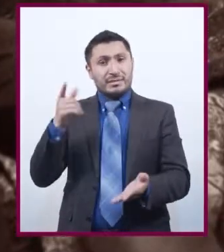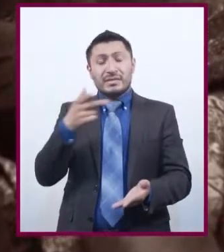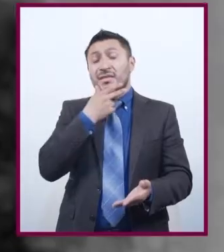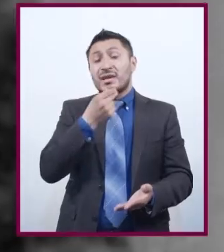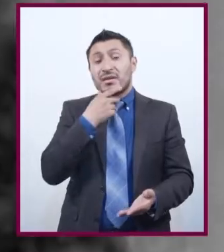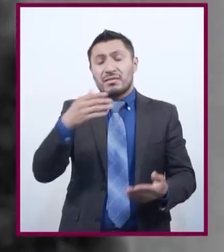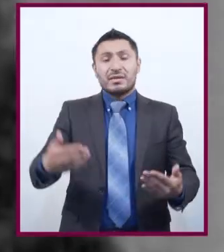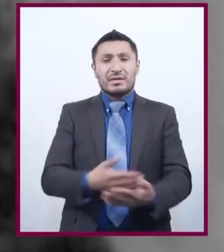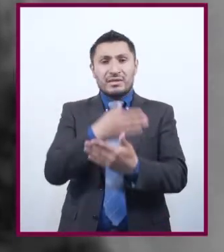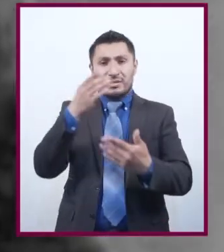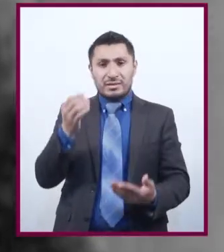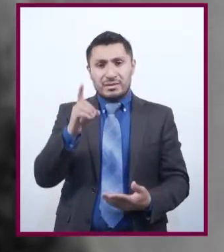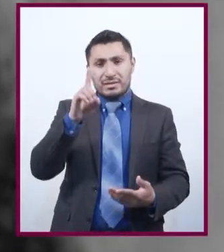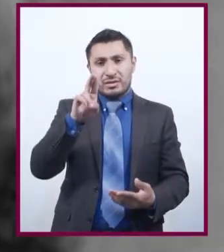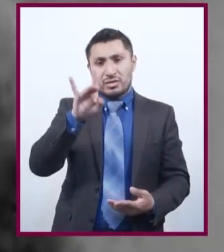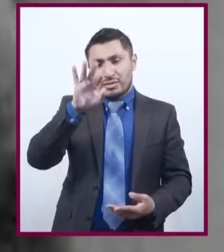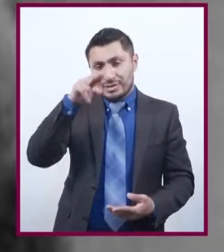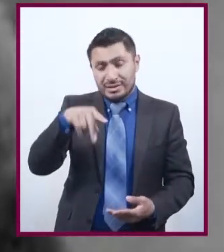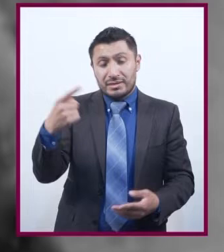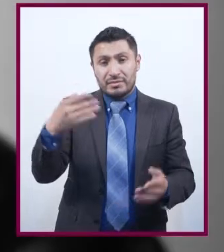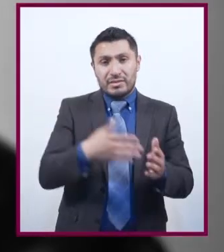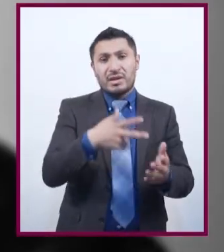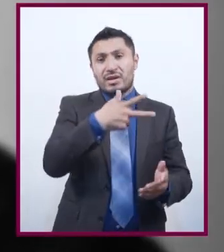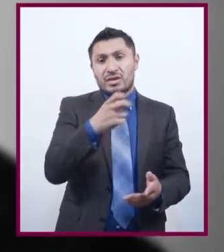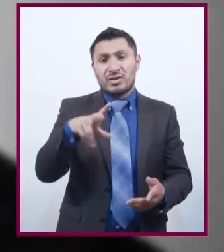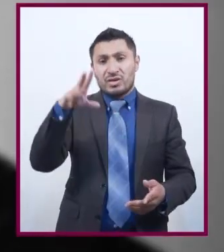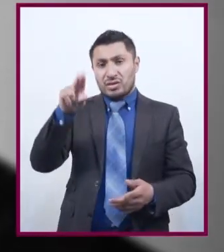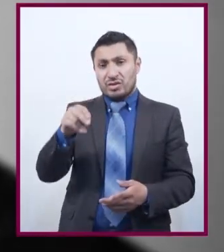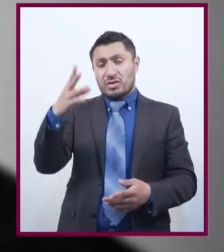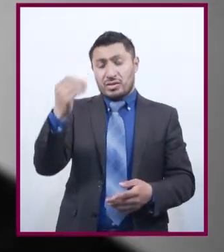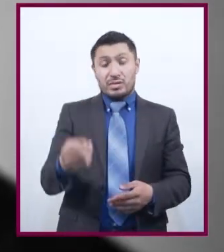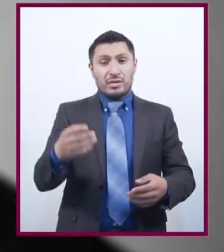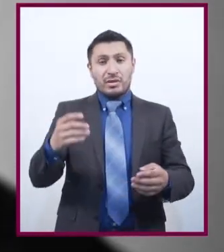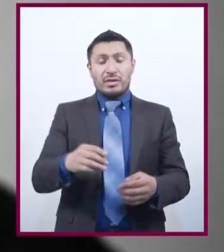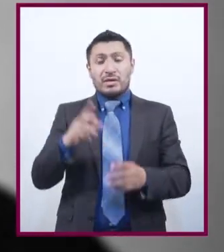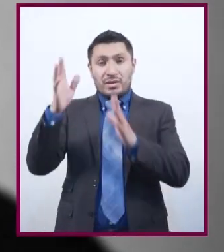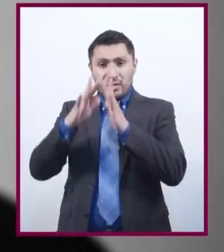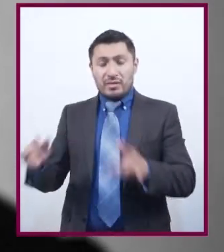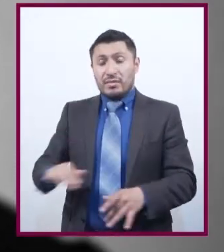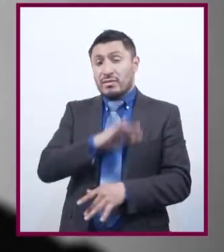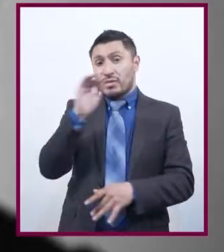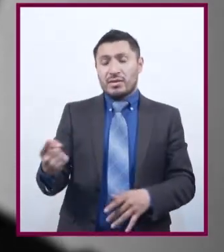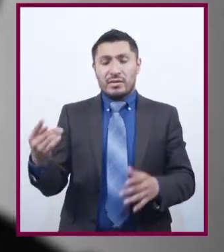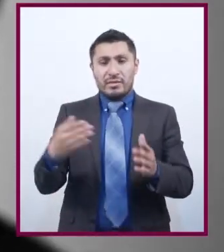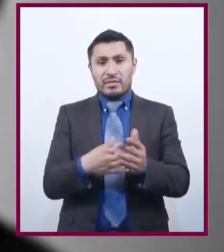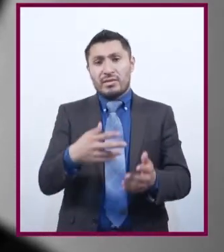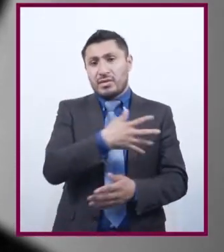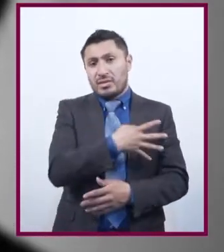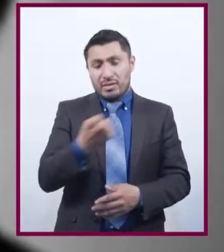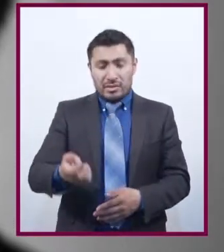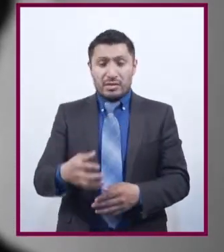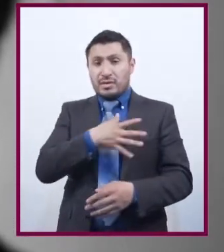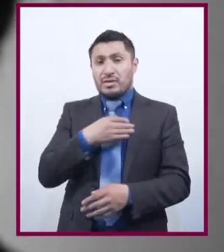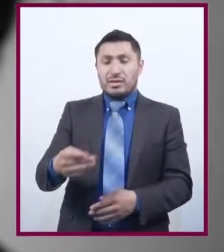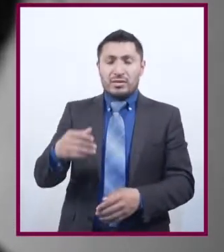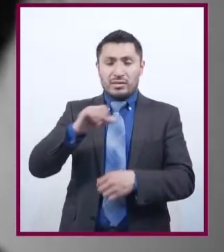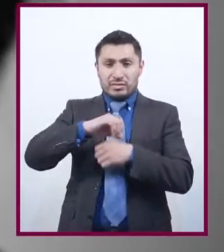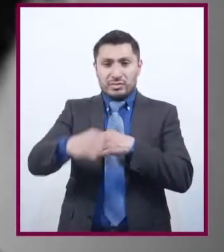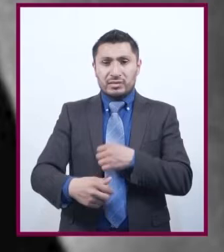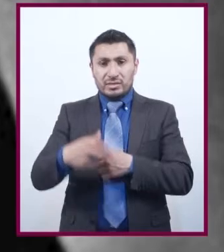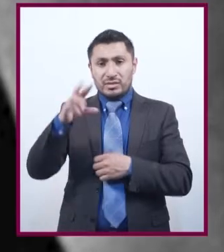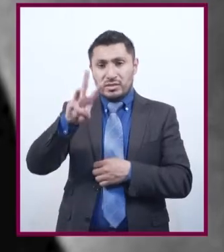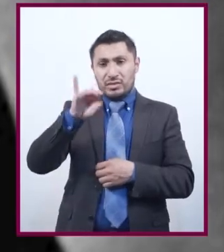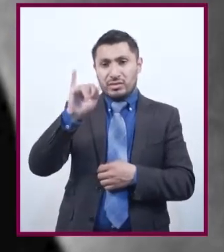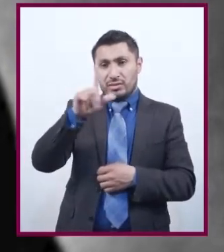Oscar nació en dublín en 1889 y falleció en París en 1900 fue hijo